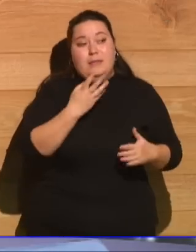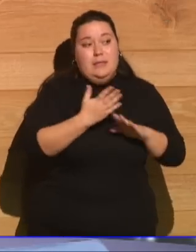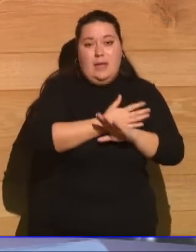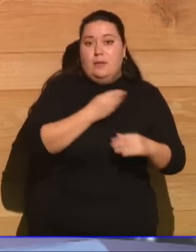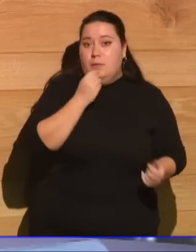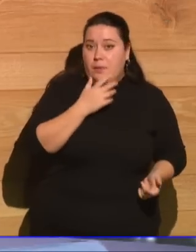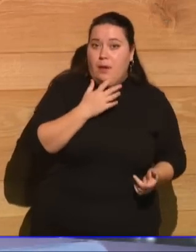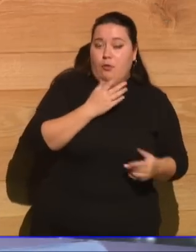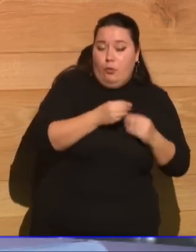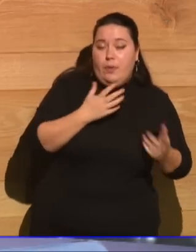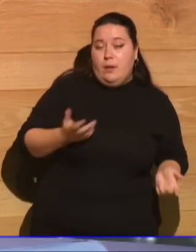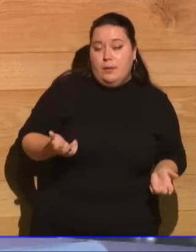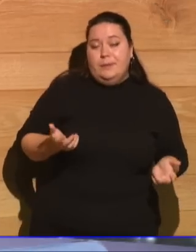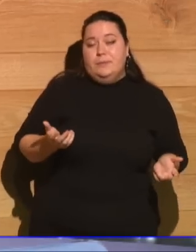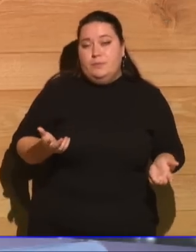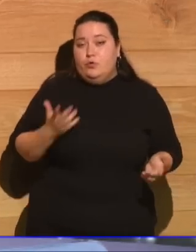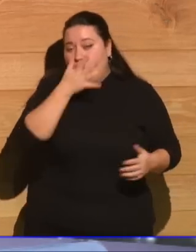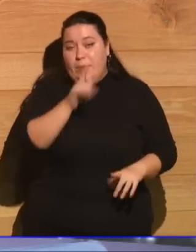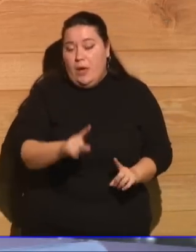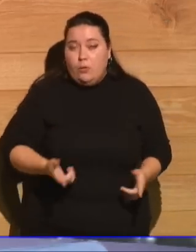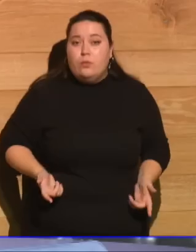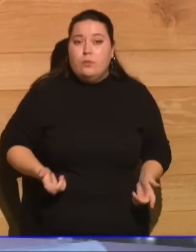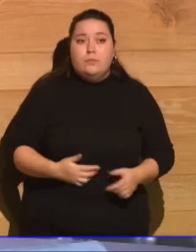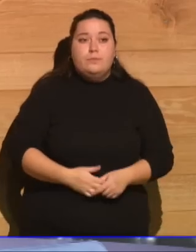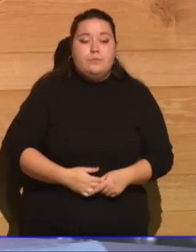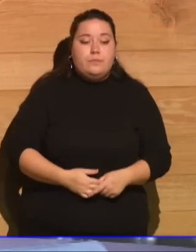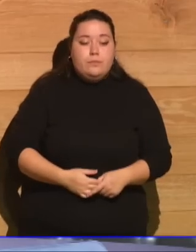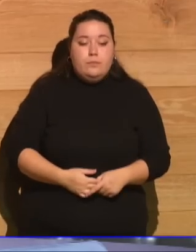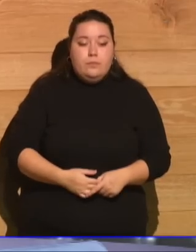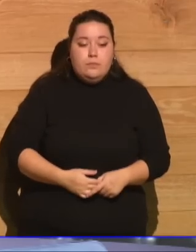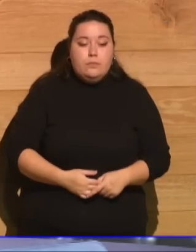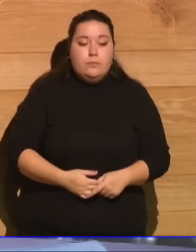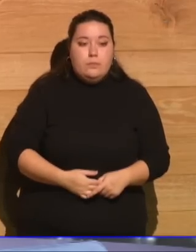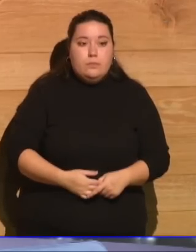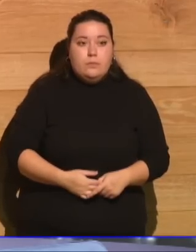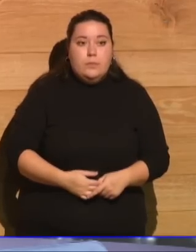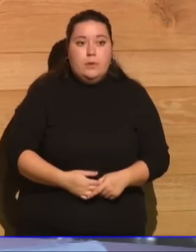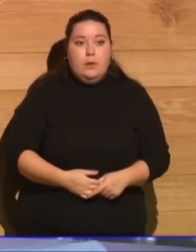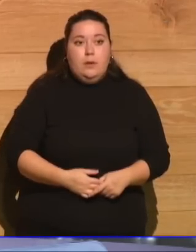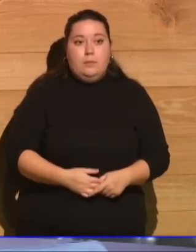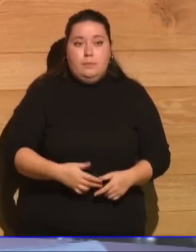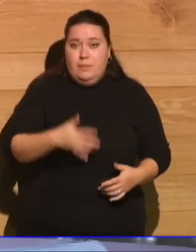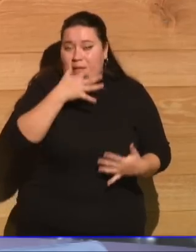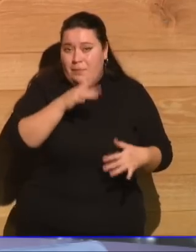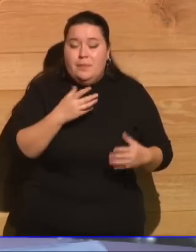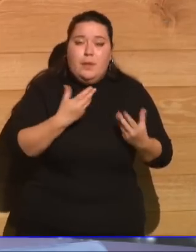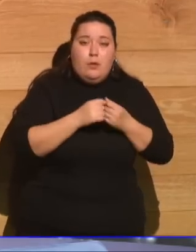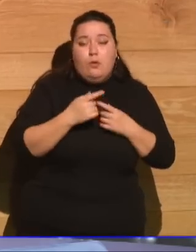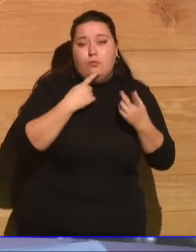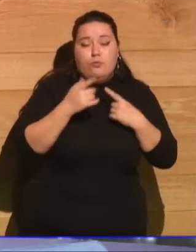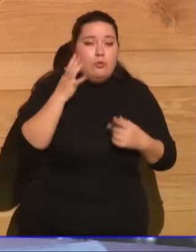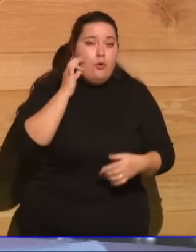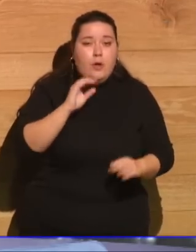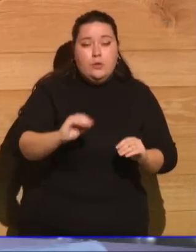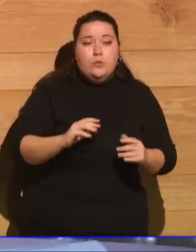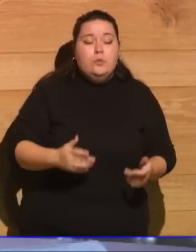Y en fin, y eso cambia un montón de hechos. A él, por ejemplo, no le cazan con su novia, pero resulta más dramático para después hacer una escena